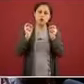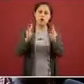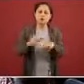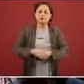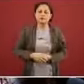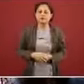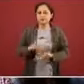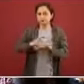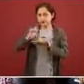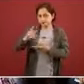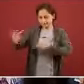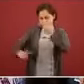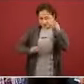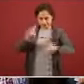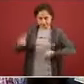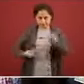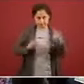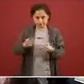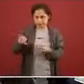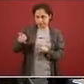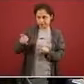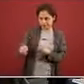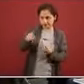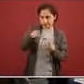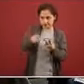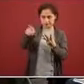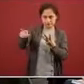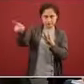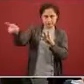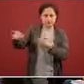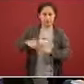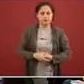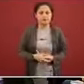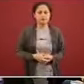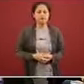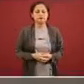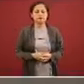respuestas. Araceli, usted y usted.